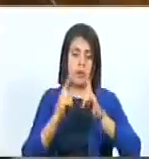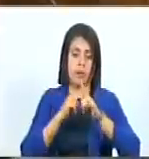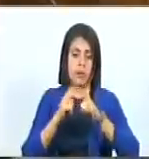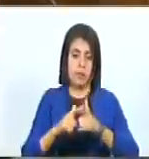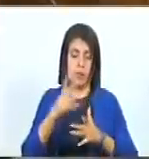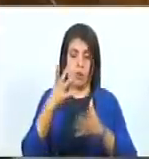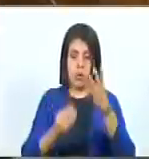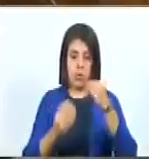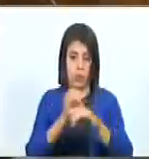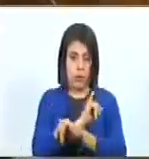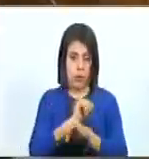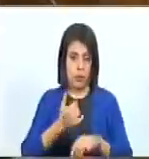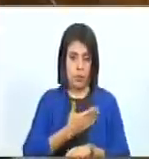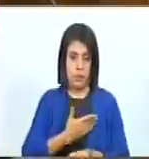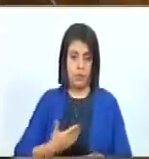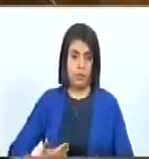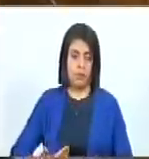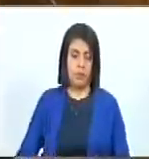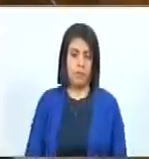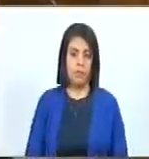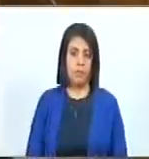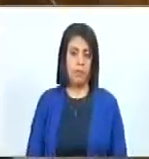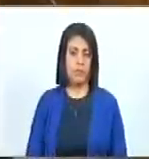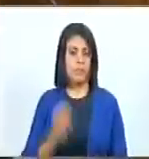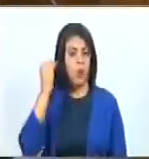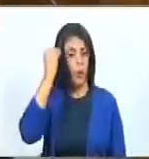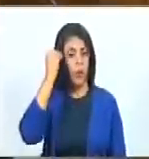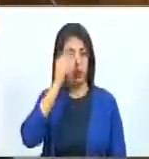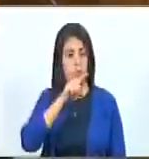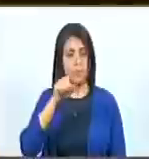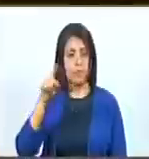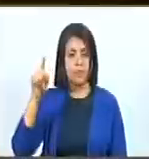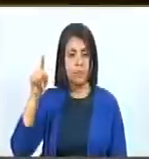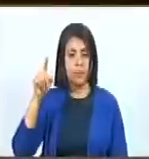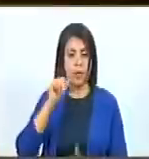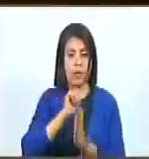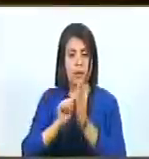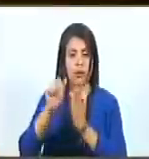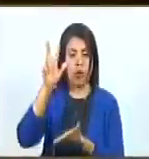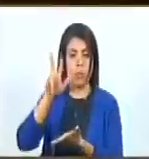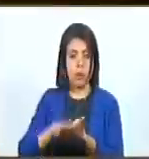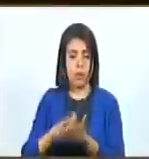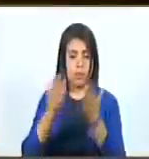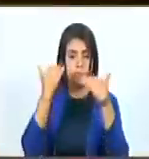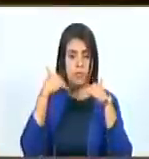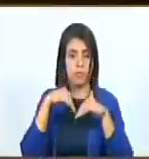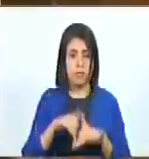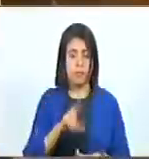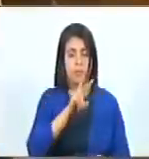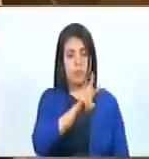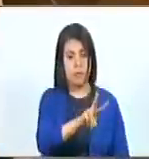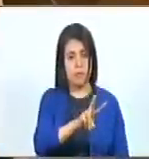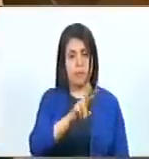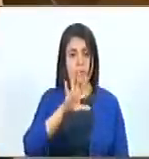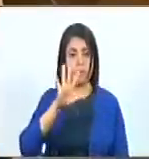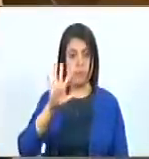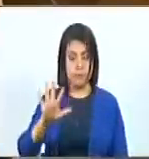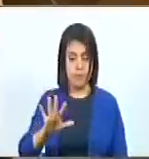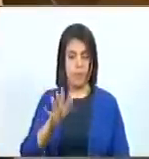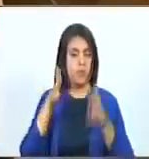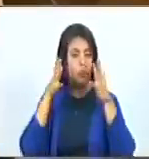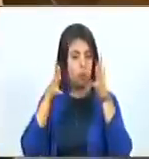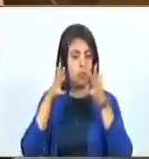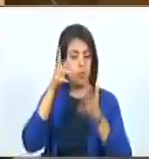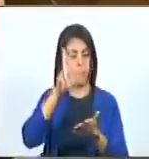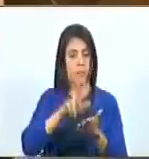de la comuna. Esto, ciudadano presidente. En consideración el artículo, ha aprobado, siguiente. Vigésimo quinto, se